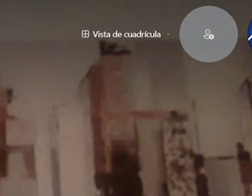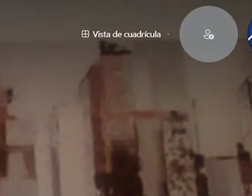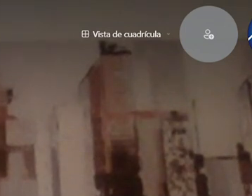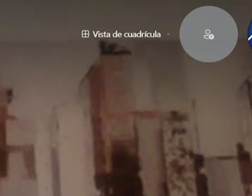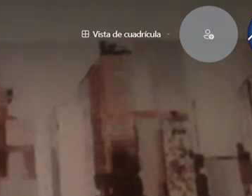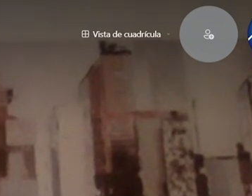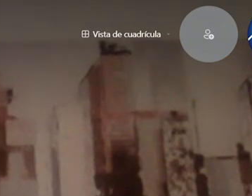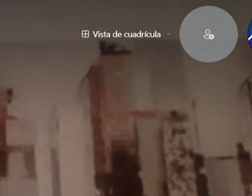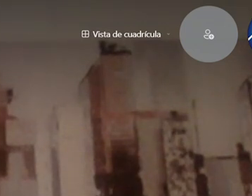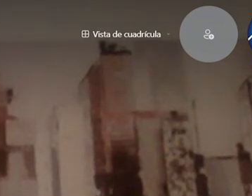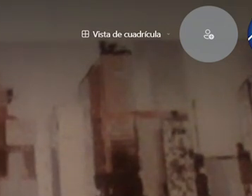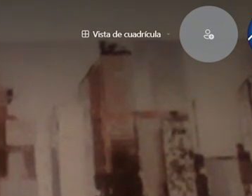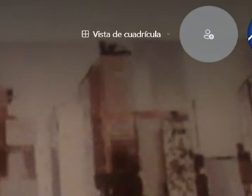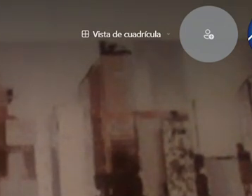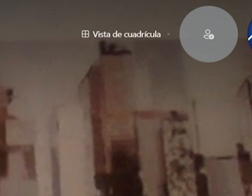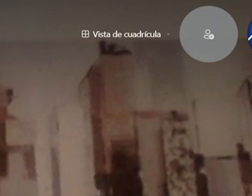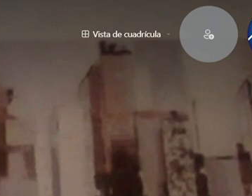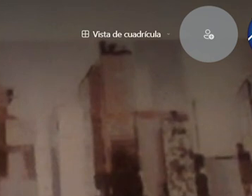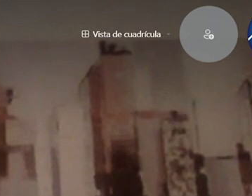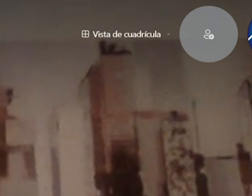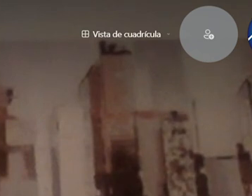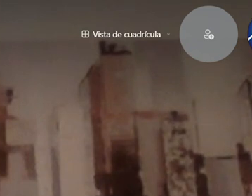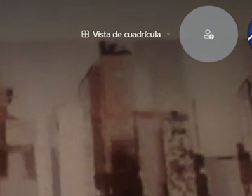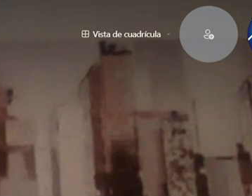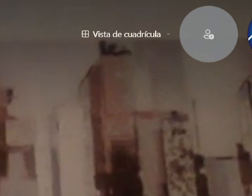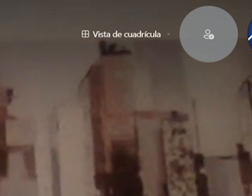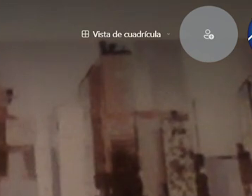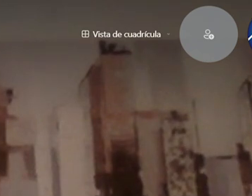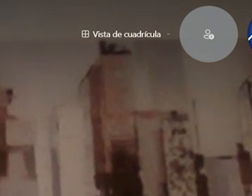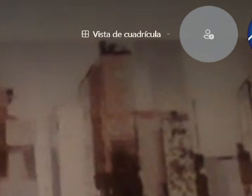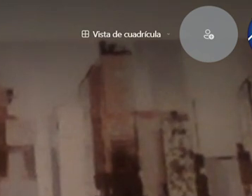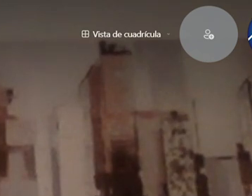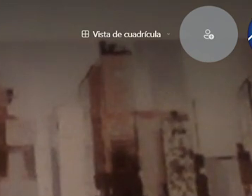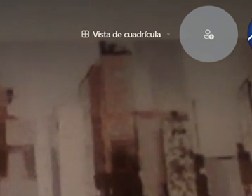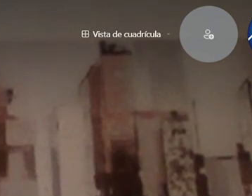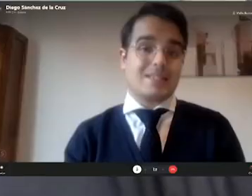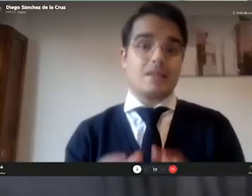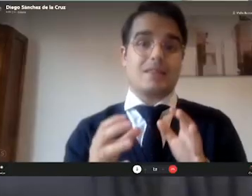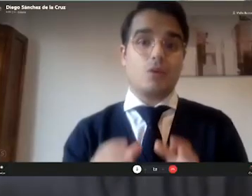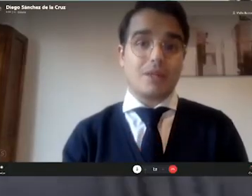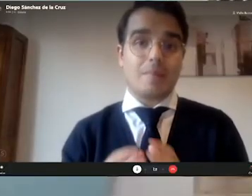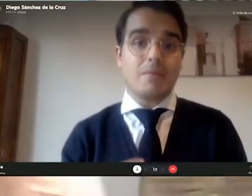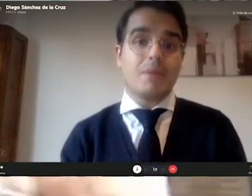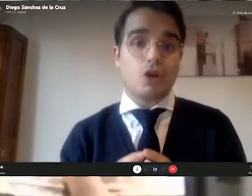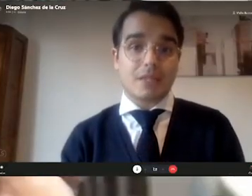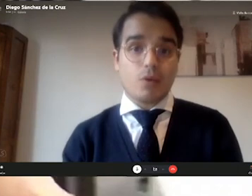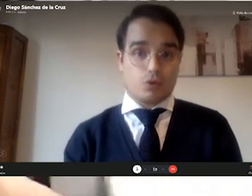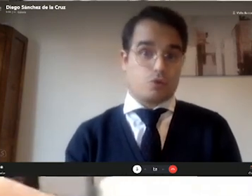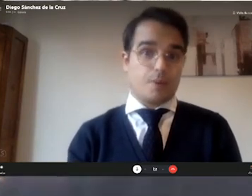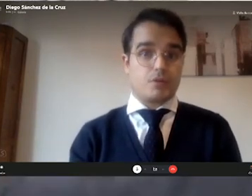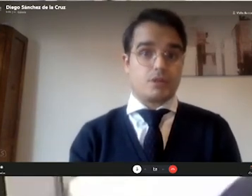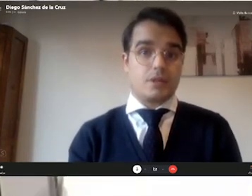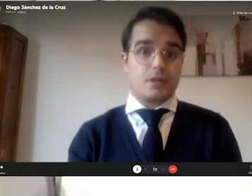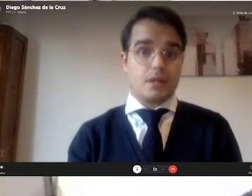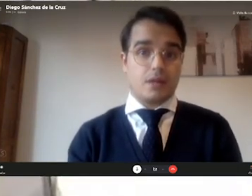contabilidad nacional con rigor y con datos realistas. Lo que no puede ser es que el gobierno se esté desviando en más de 50.000 millones de euros